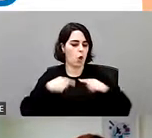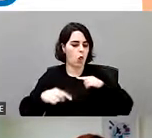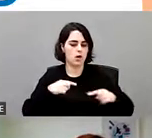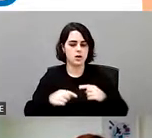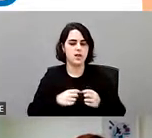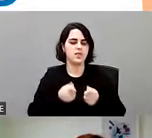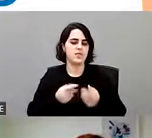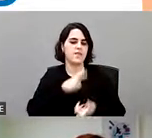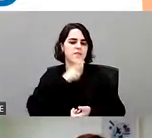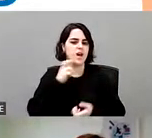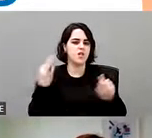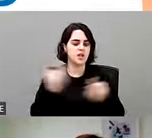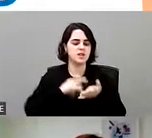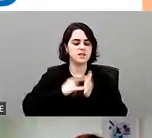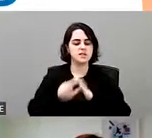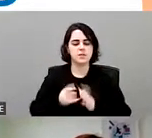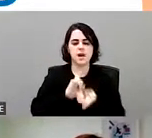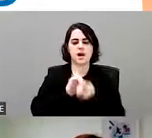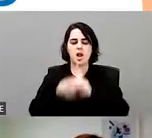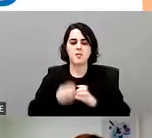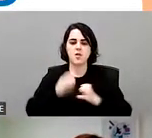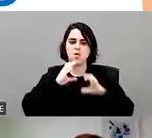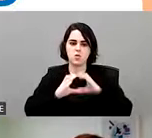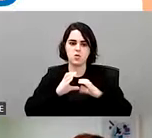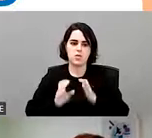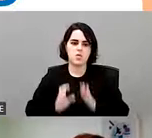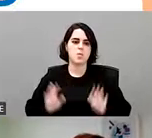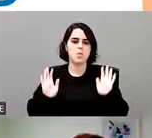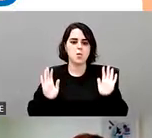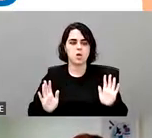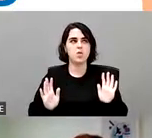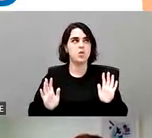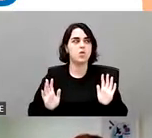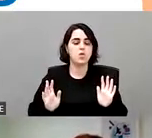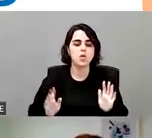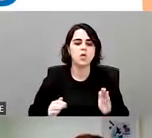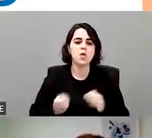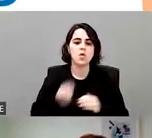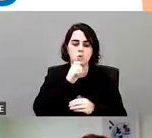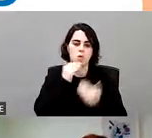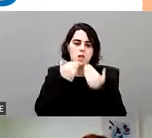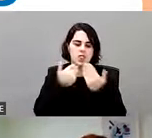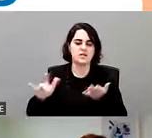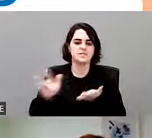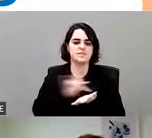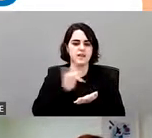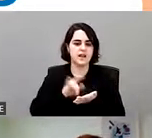valoró cambiar a un sistema de comunicación, pero con tablet. Entonces le pusieron desde el